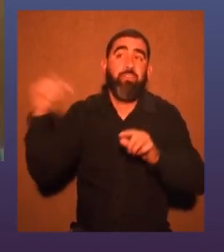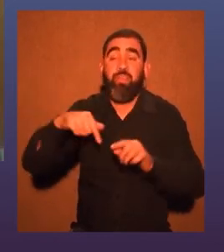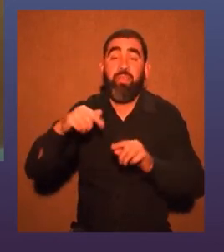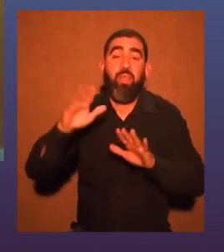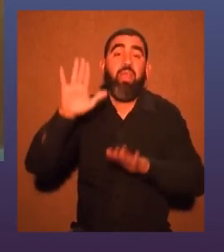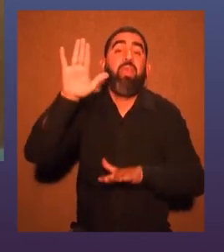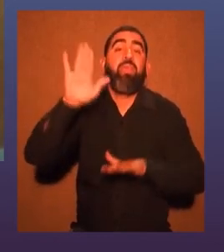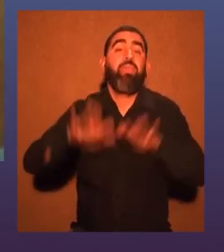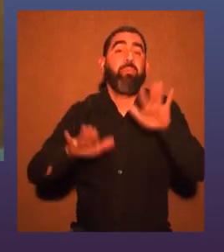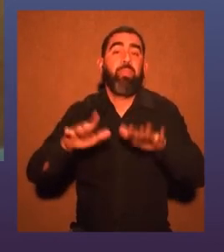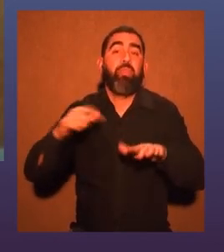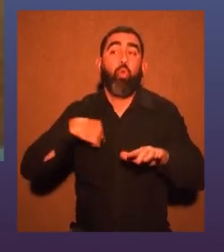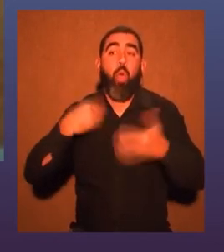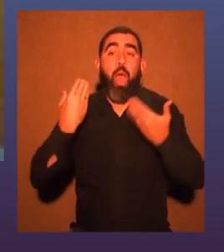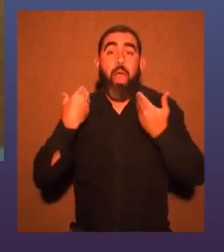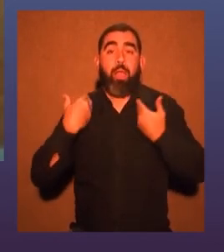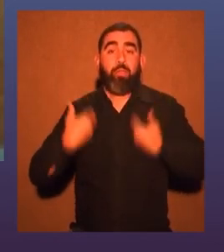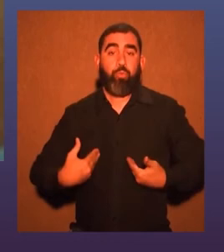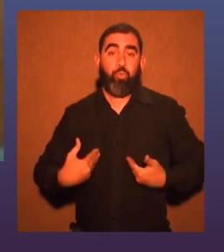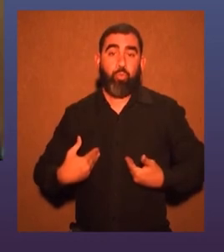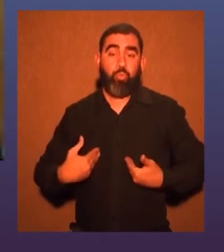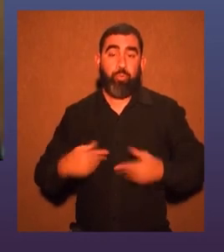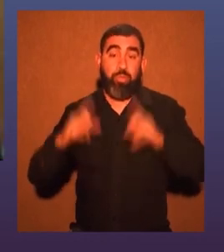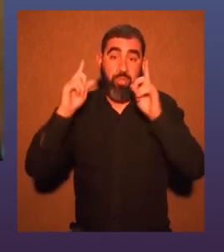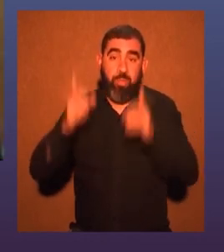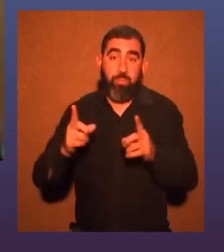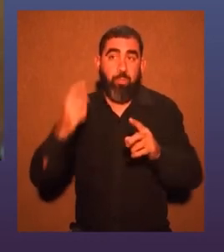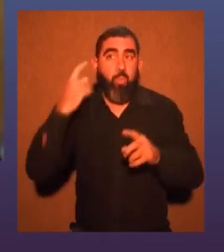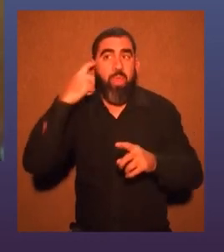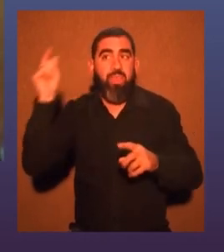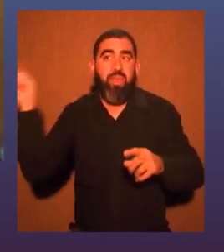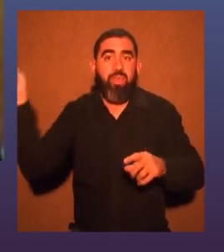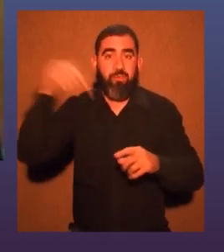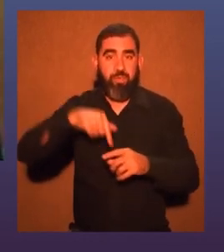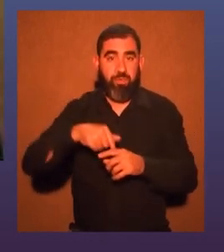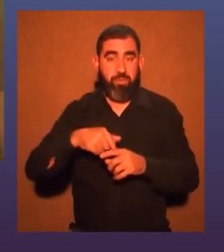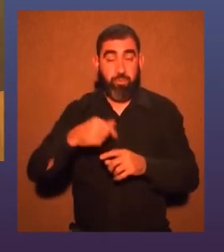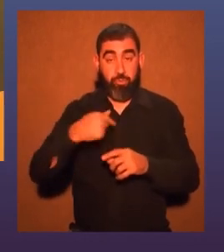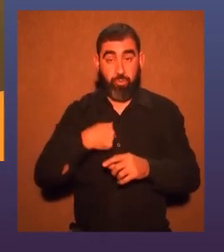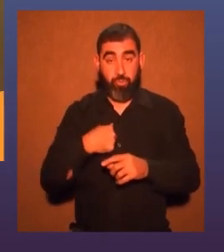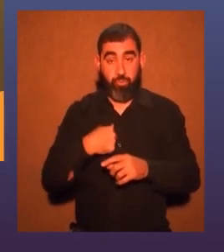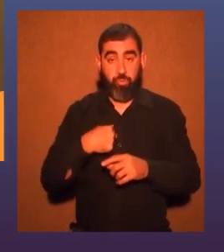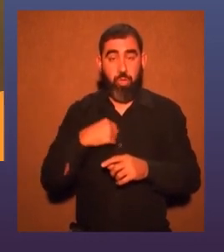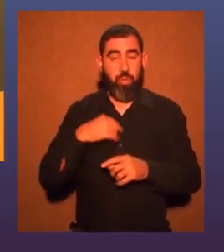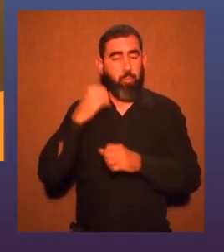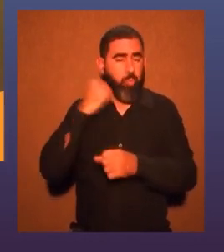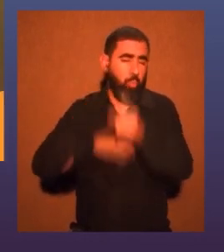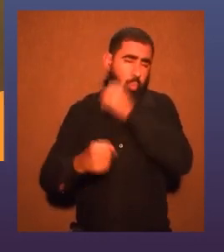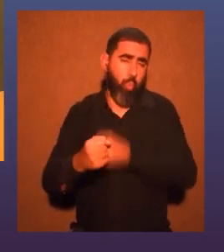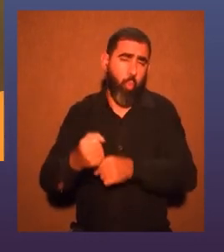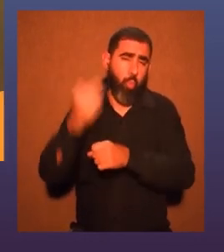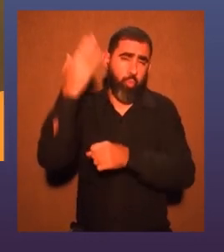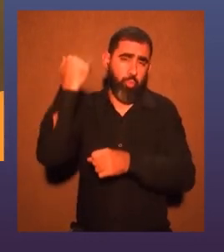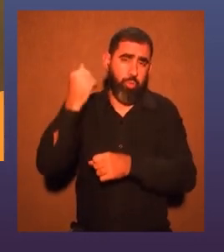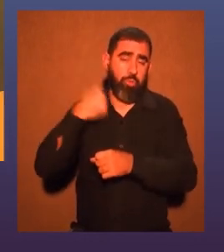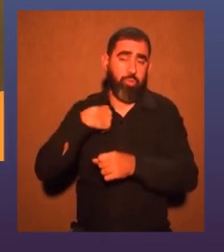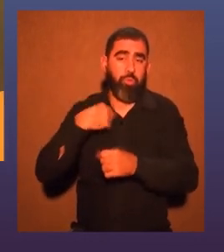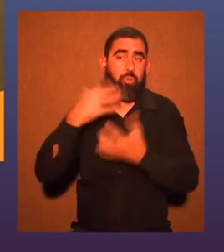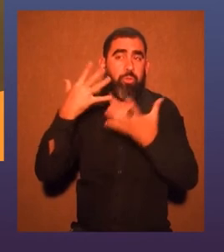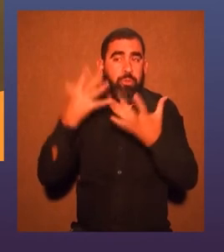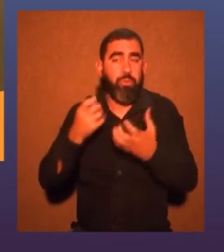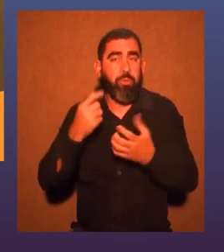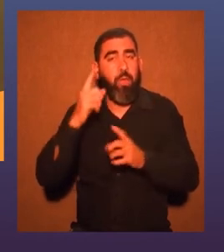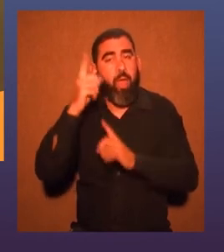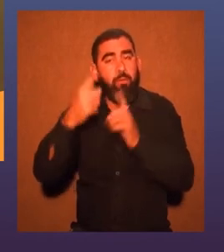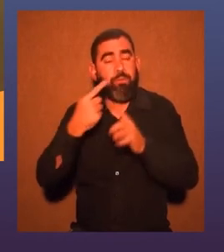depende también de qué actitud tomás frente a las ideas. Yo ya desde hace muchos años trato de capturar